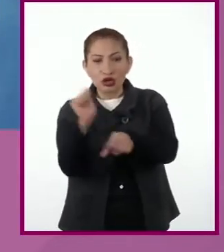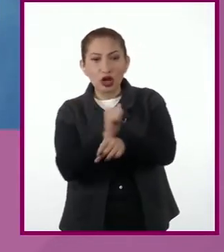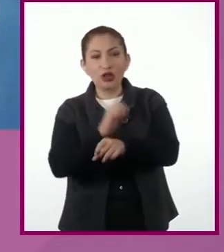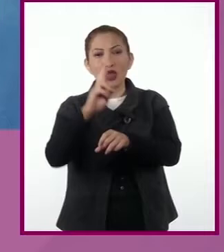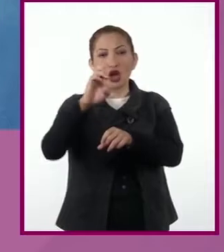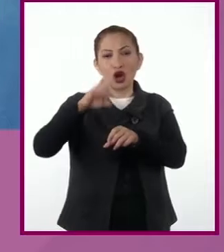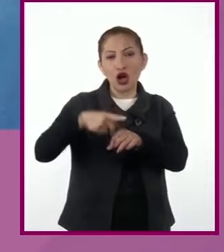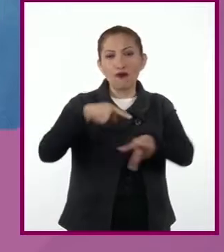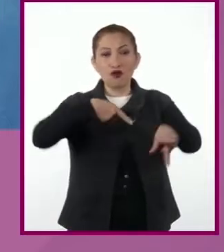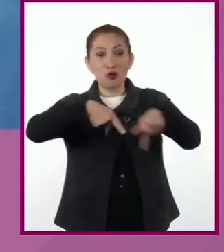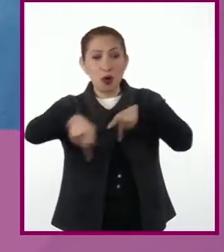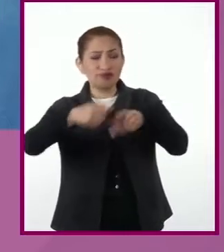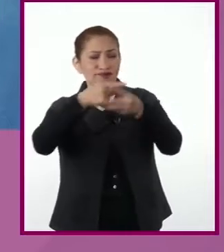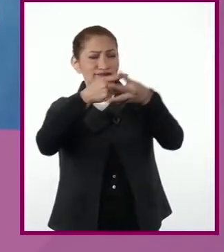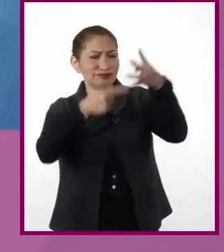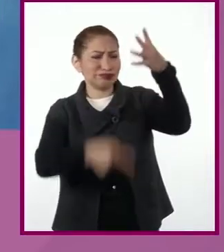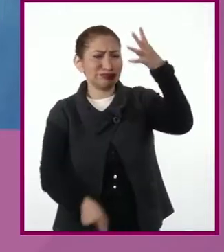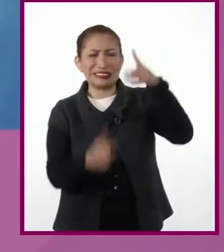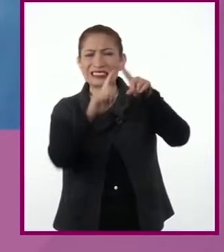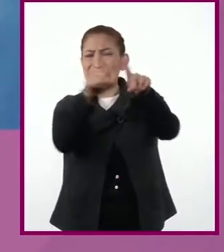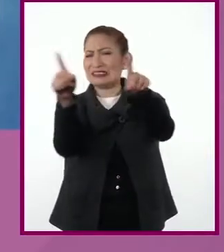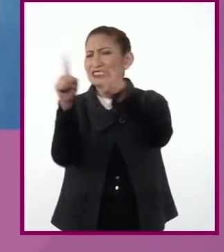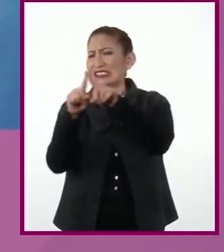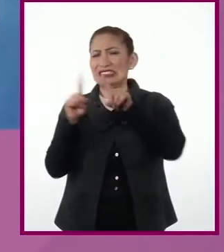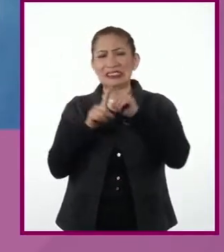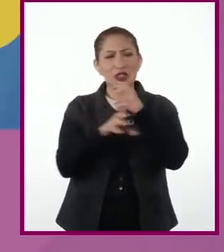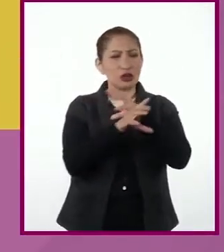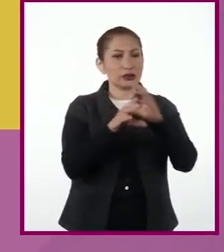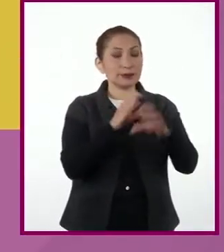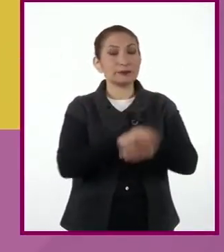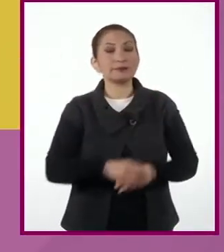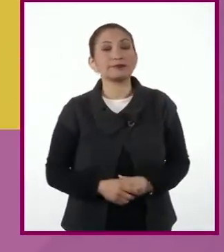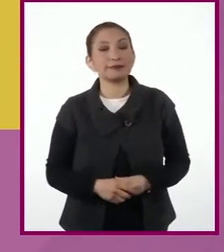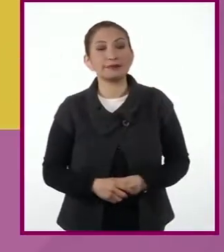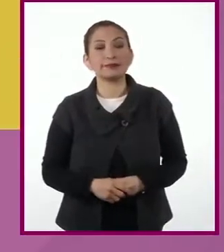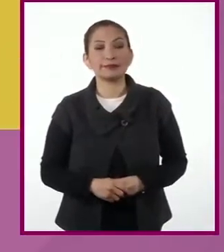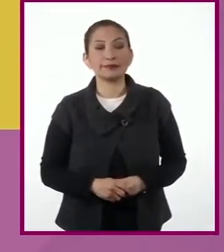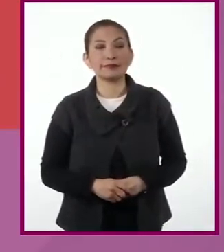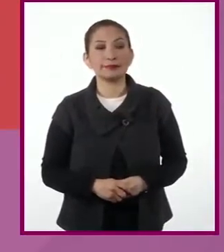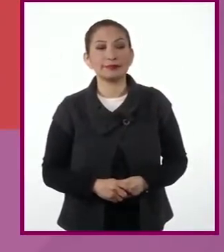rock, del fútbol y en fin, las posibilidades son infinitas.